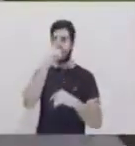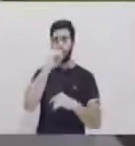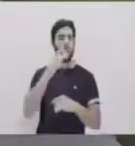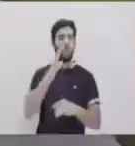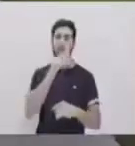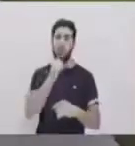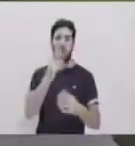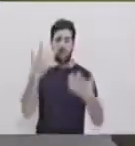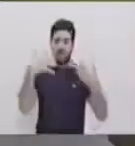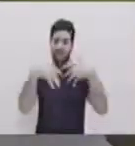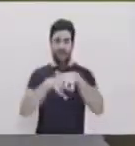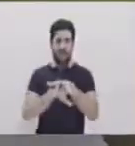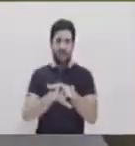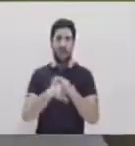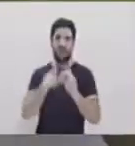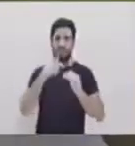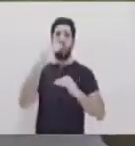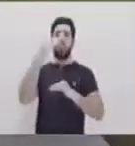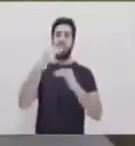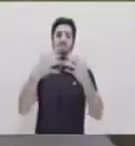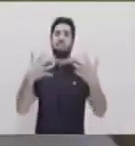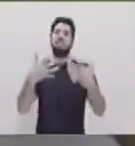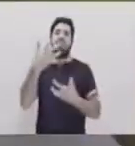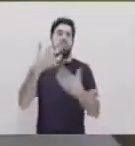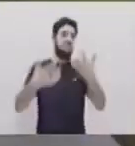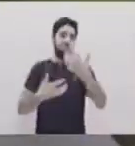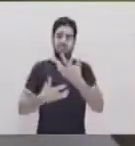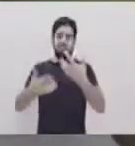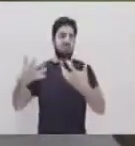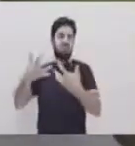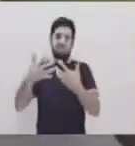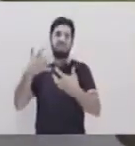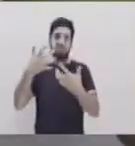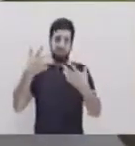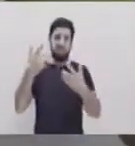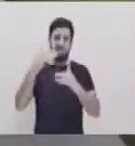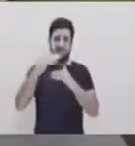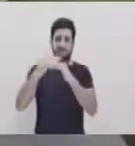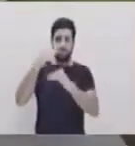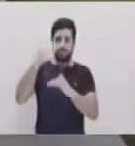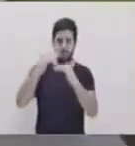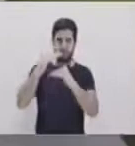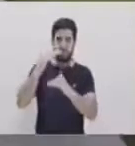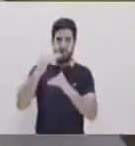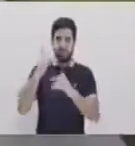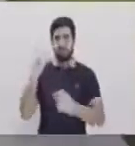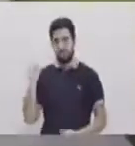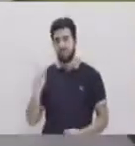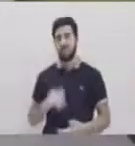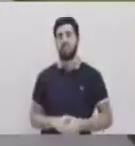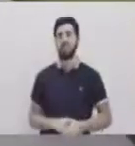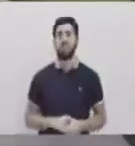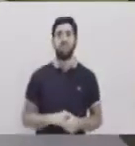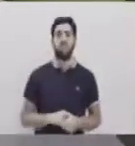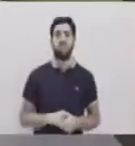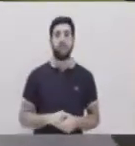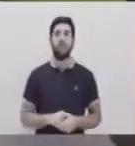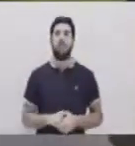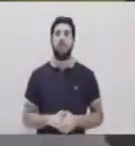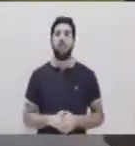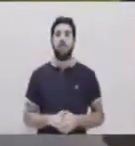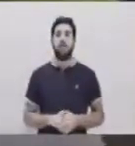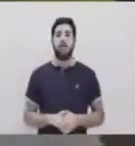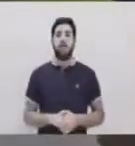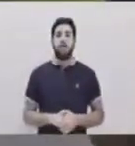logran fusionarse entre ellas por esa incompatibilidad que tiene cada uno de ellos como parte de las propiedades de la materia.